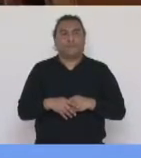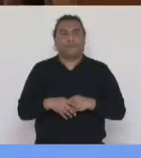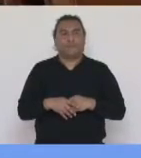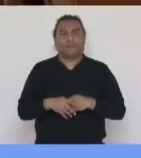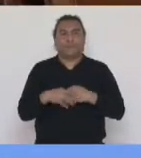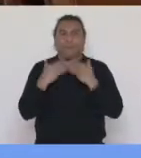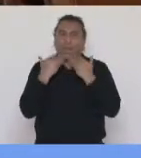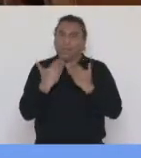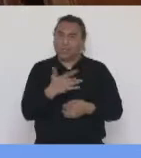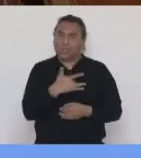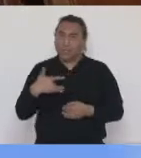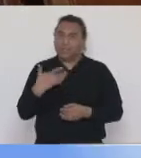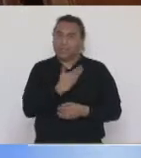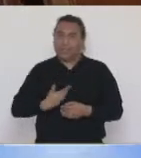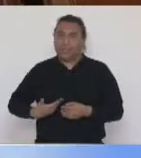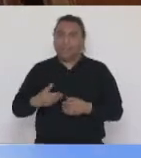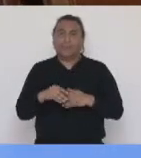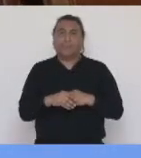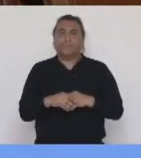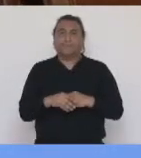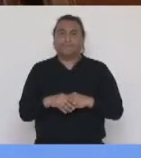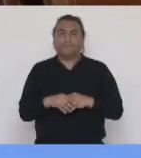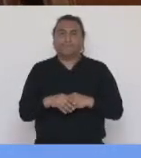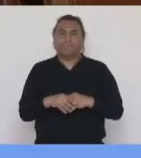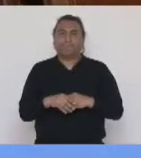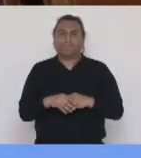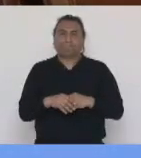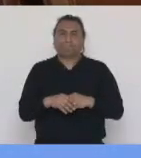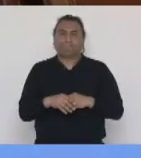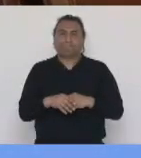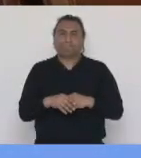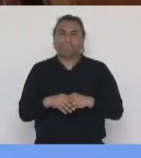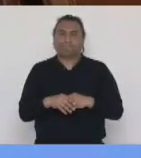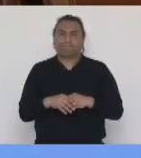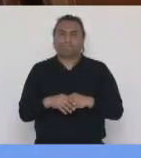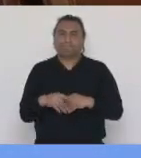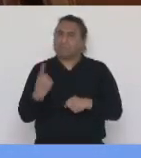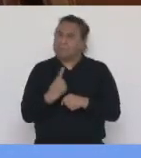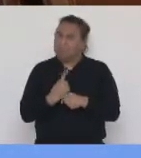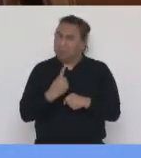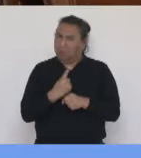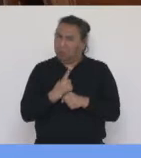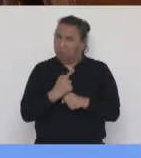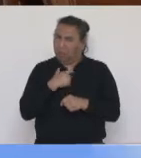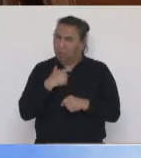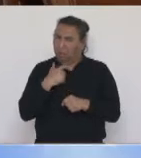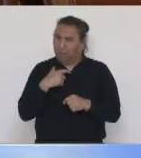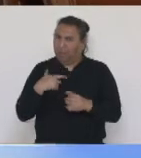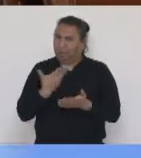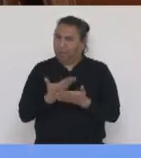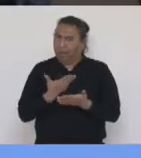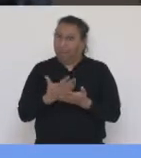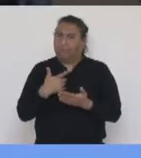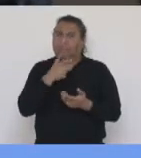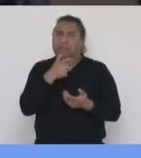Gracias, señora presidenta. En primer lugar, quiero plantear que me parece que se está usando la